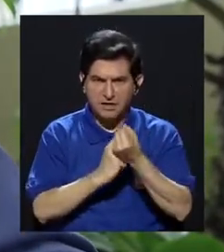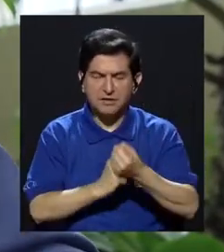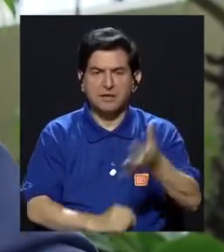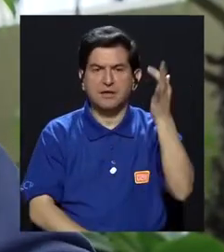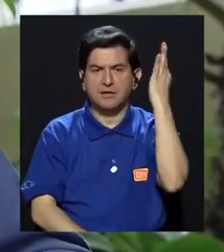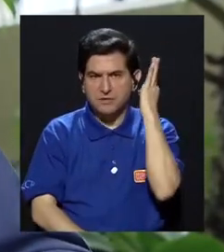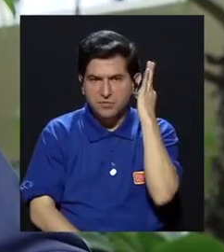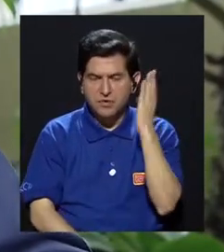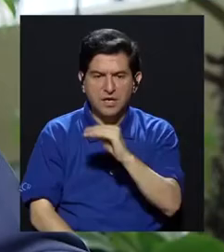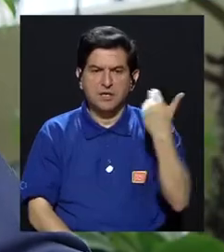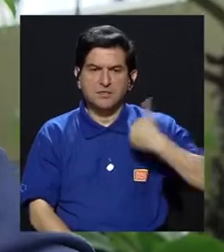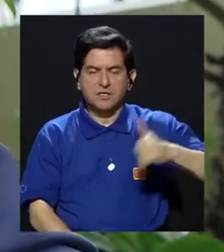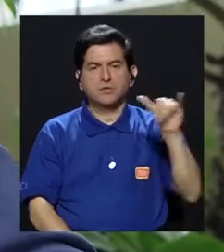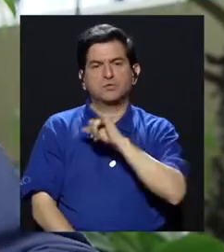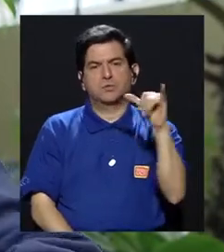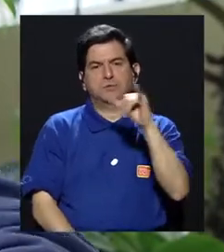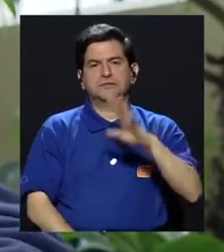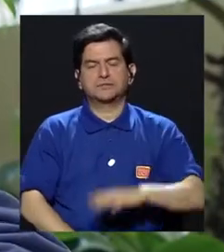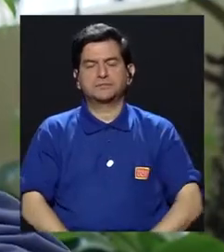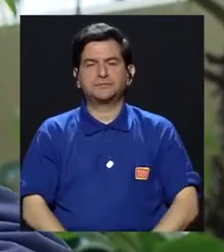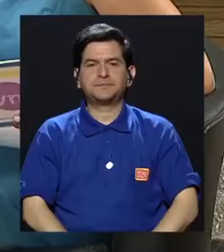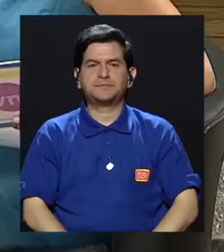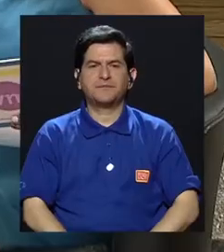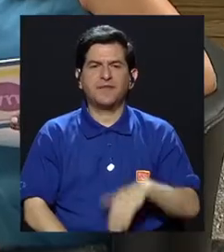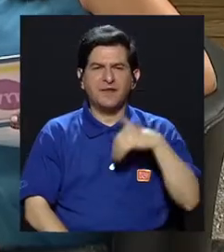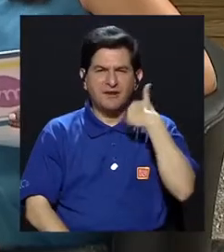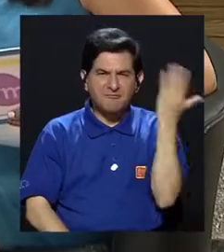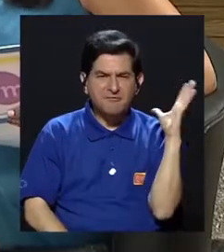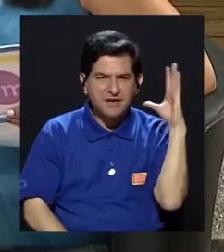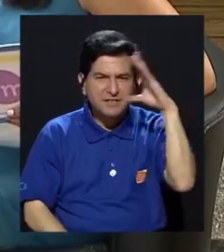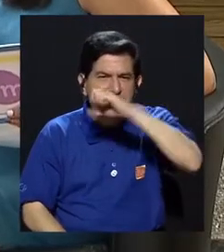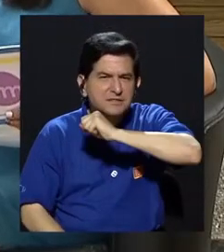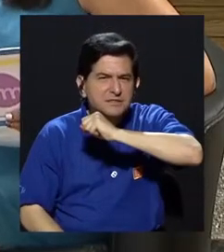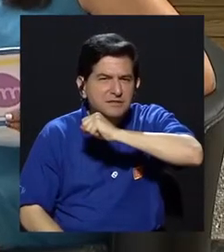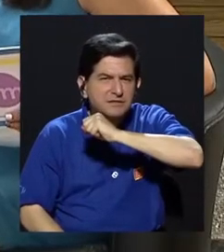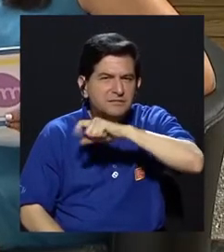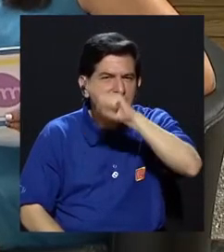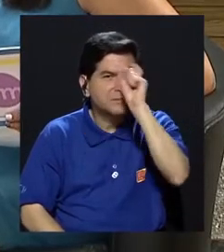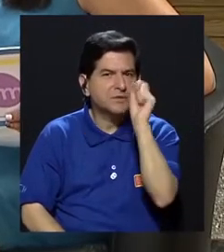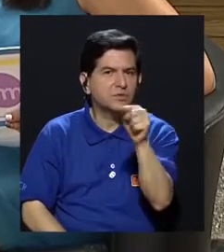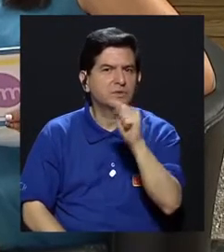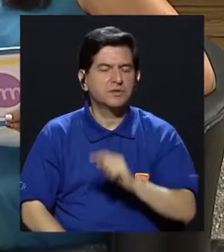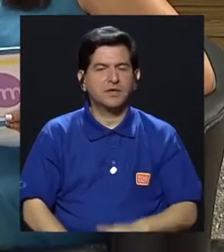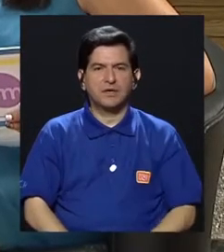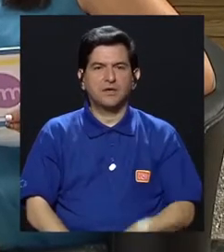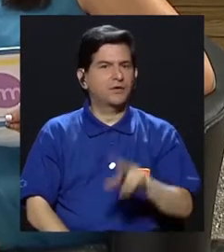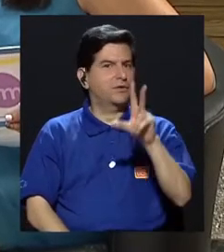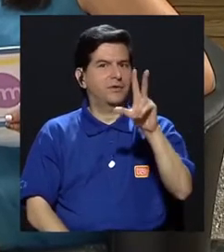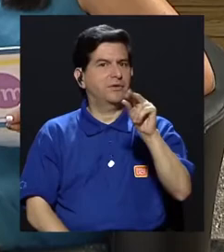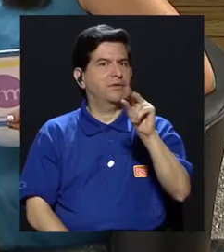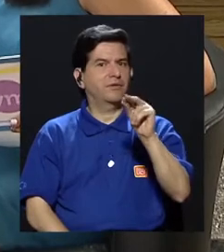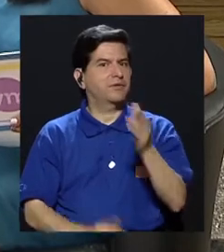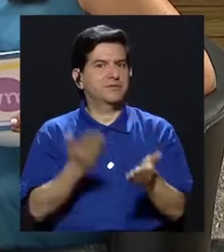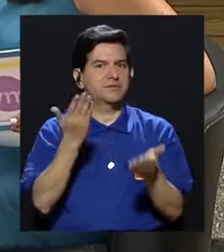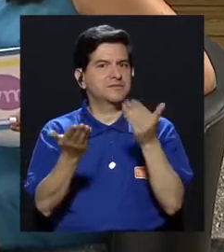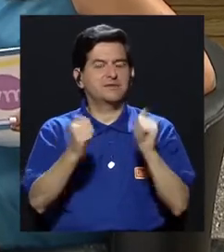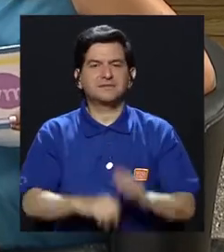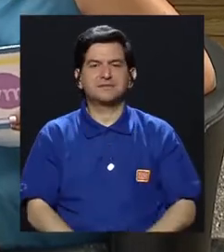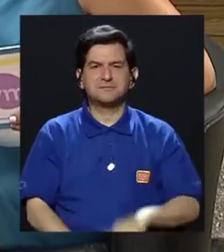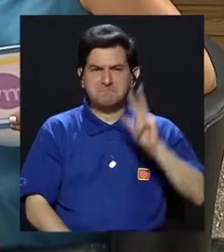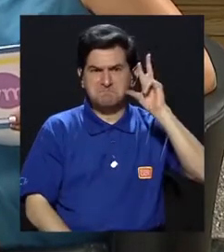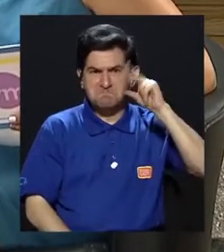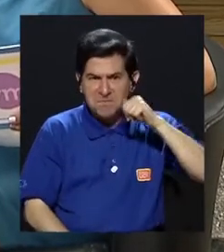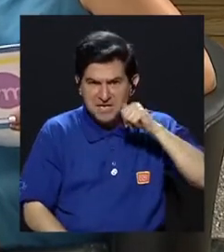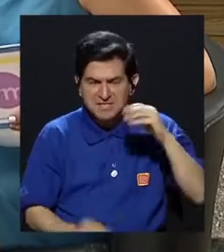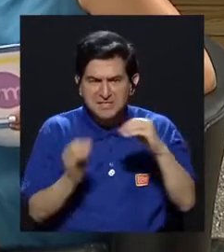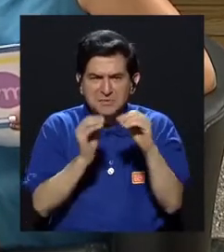a las mujeres y a los hombres también. ¿Fácil de detectar, don Álvaro? Viera que no tanto. El